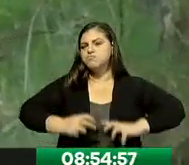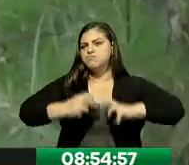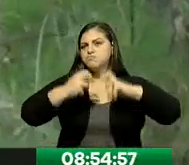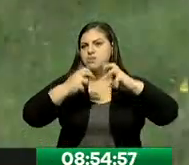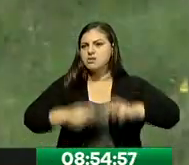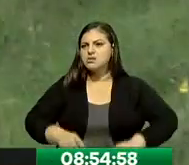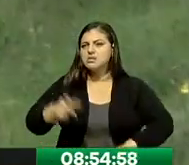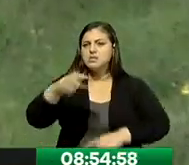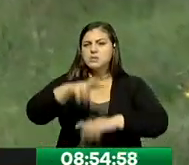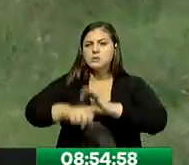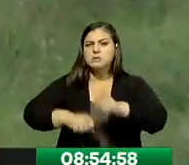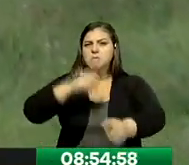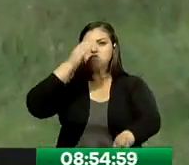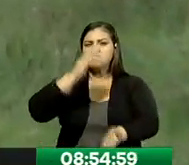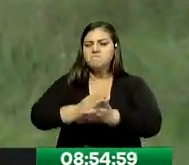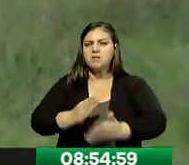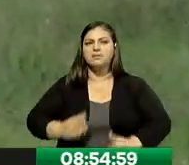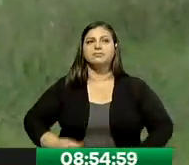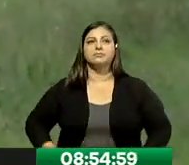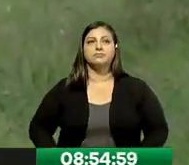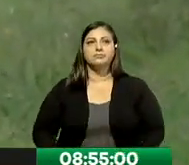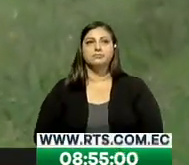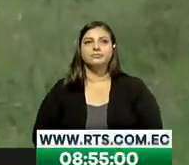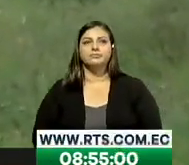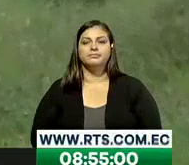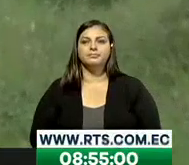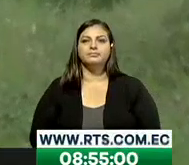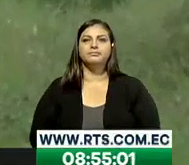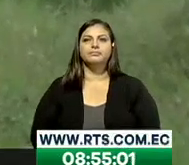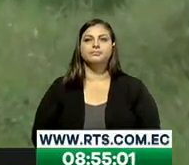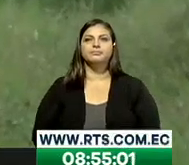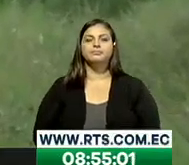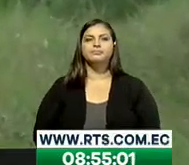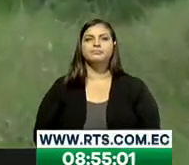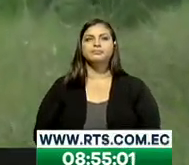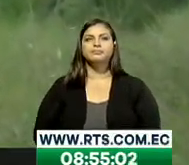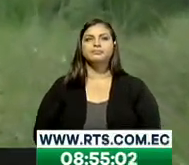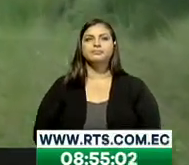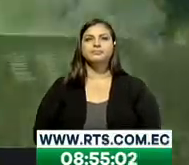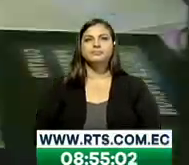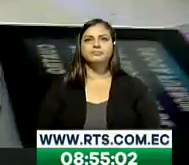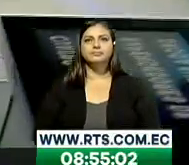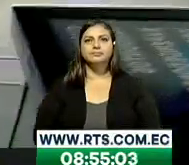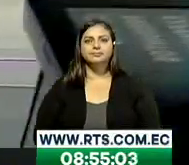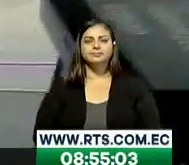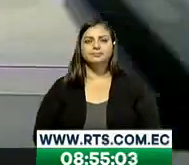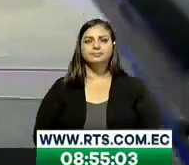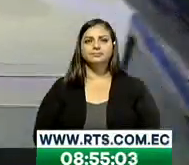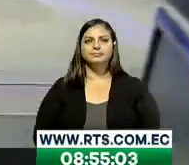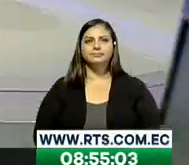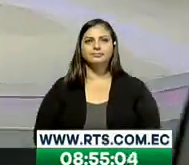cometer fechorías. Informó desde la ciudad de Cuenca, Francisco Ramírez.